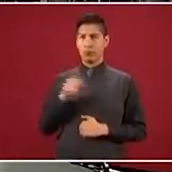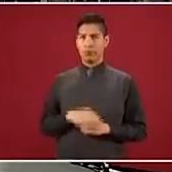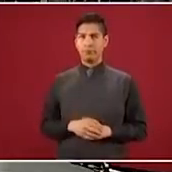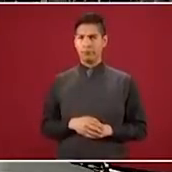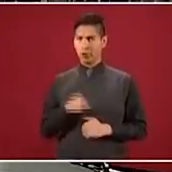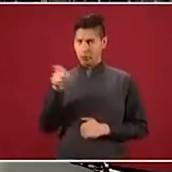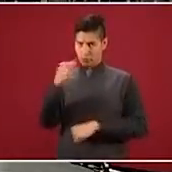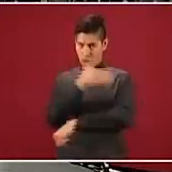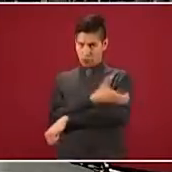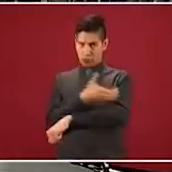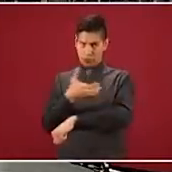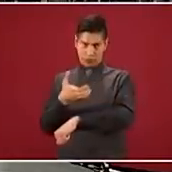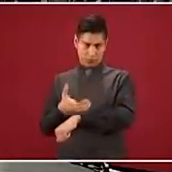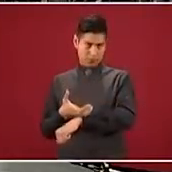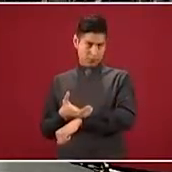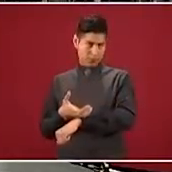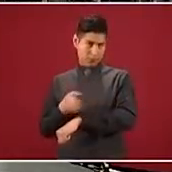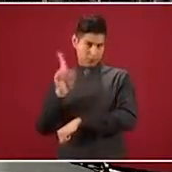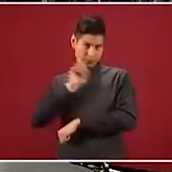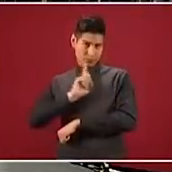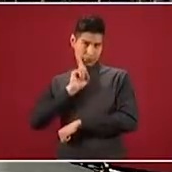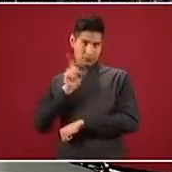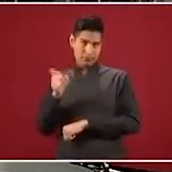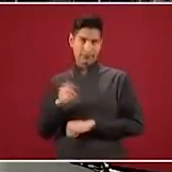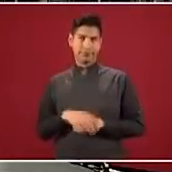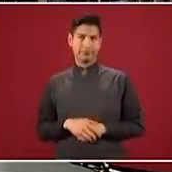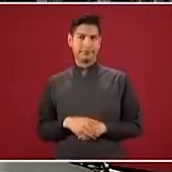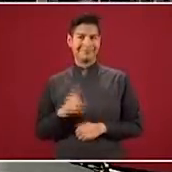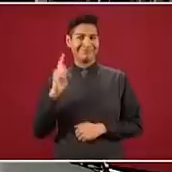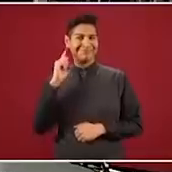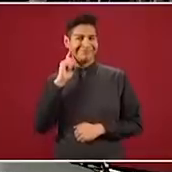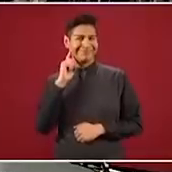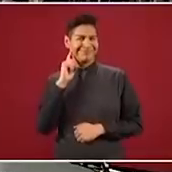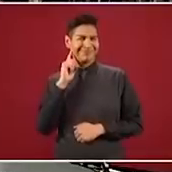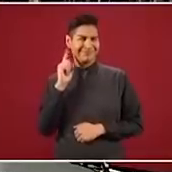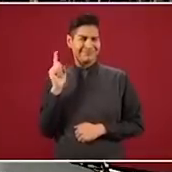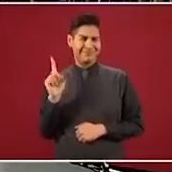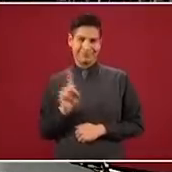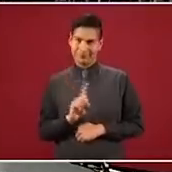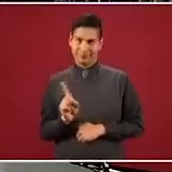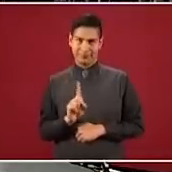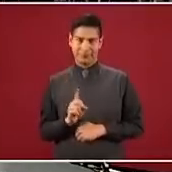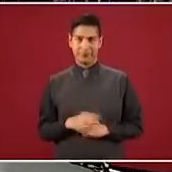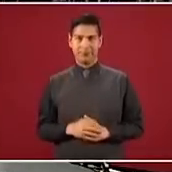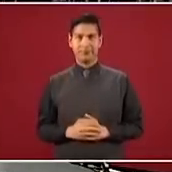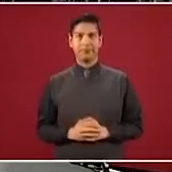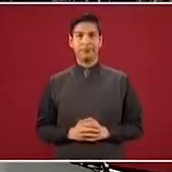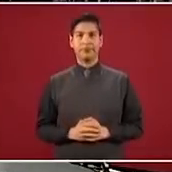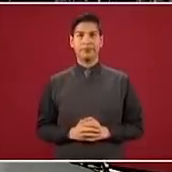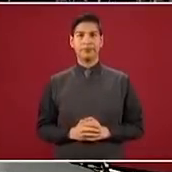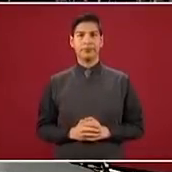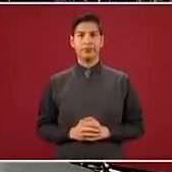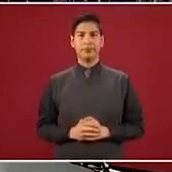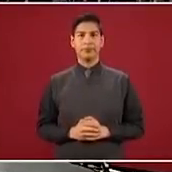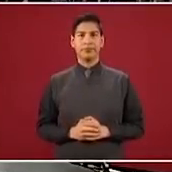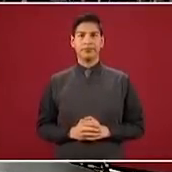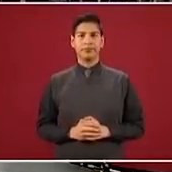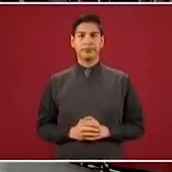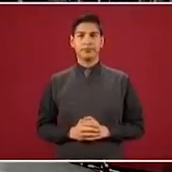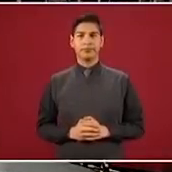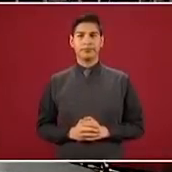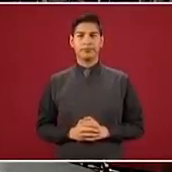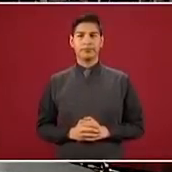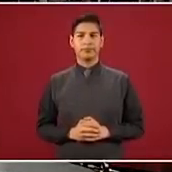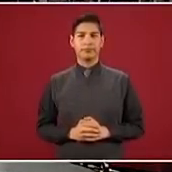Dos compañeras. Que hoy iban a dar la lista de las 20 enfermedades que van a entrar a gastos catastróficos, las